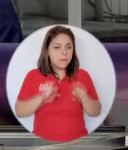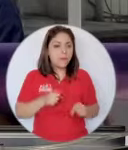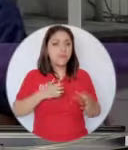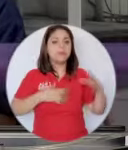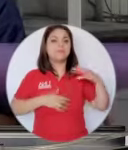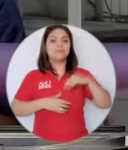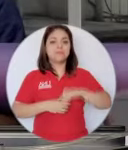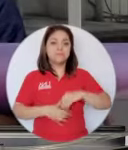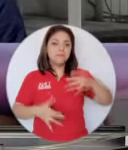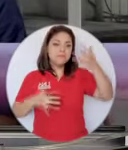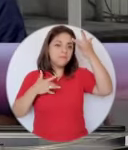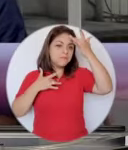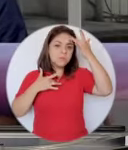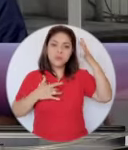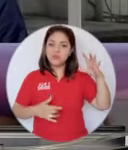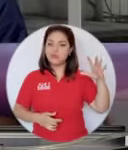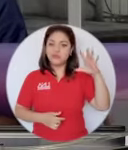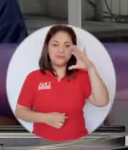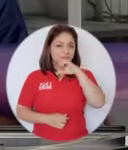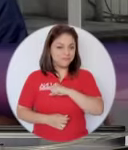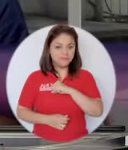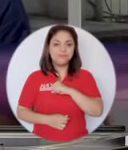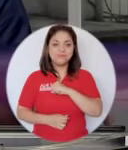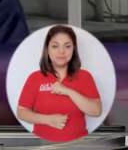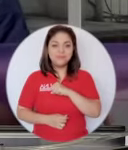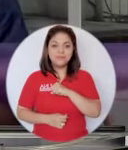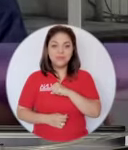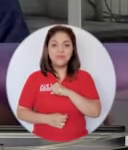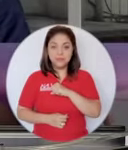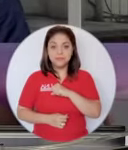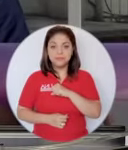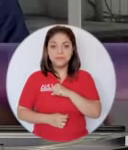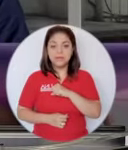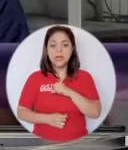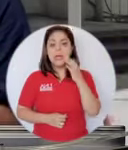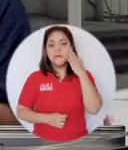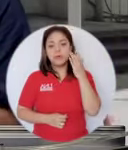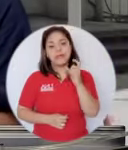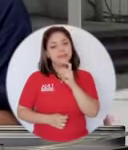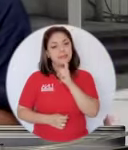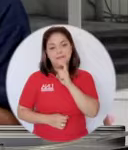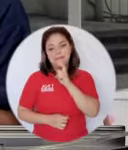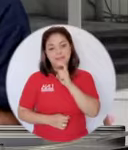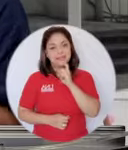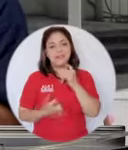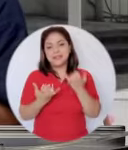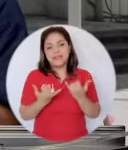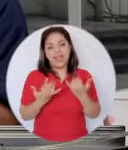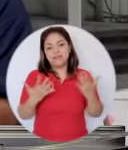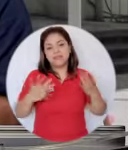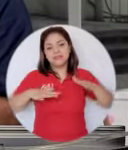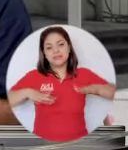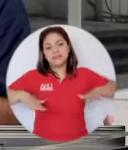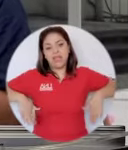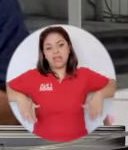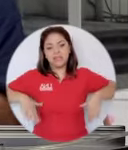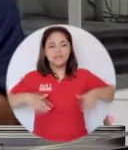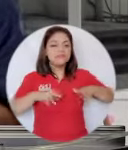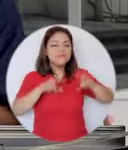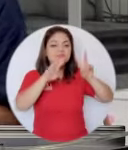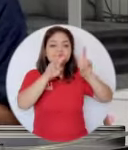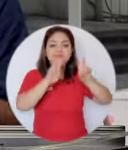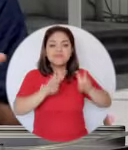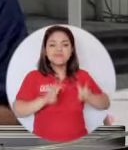pudo haber contagiado de COVID? Porque es un poquito difícil, digamos, hacer pruebas para saber si se